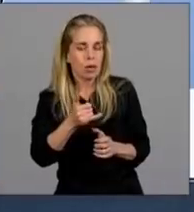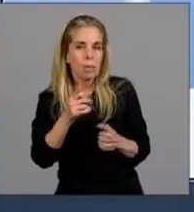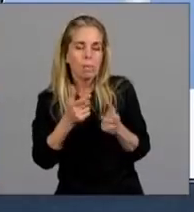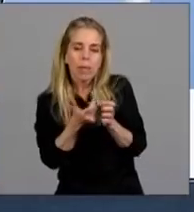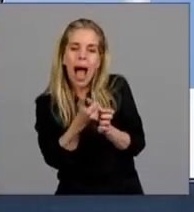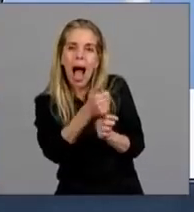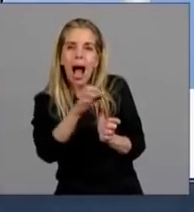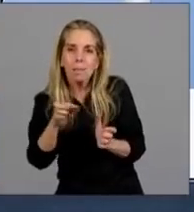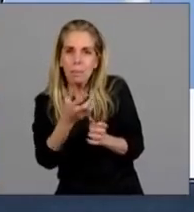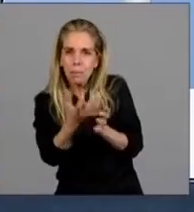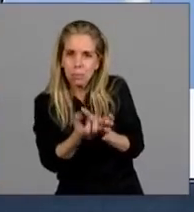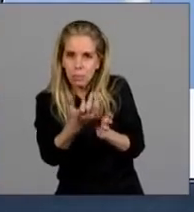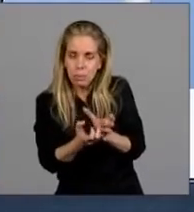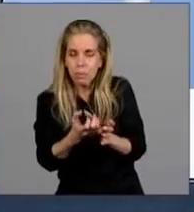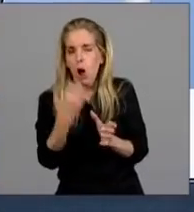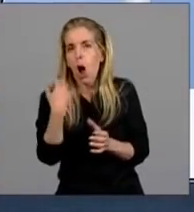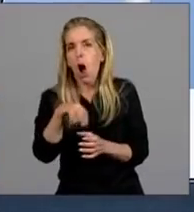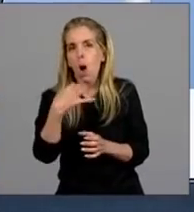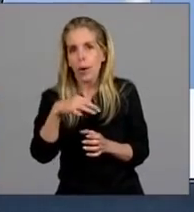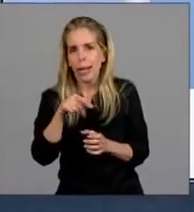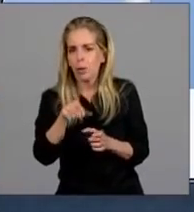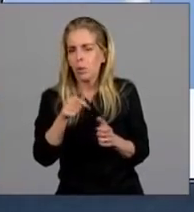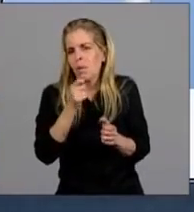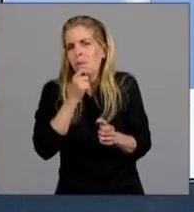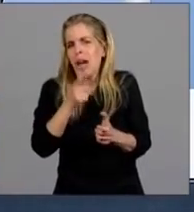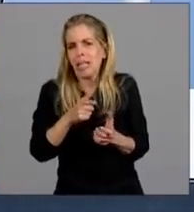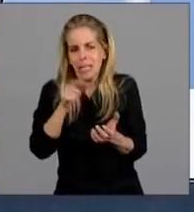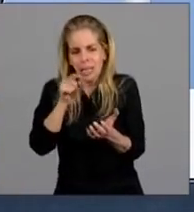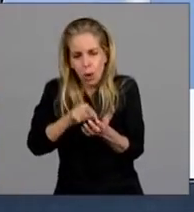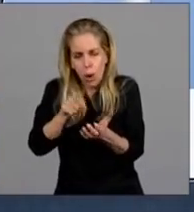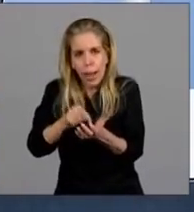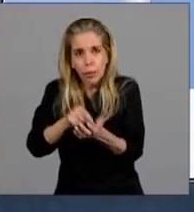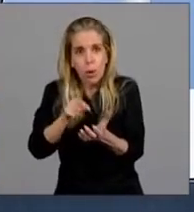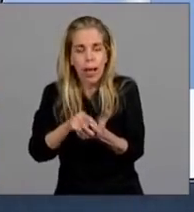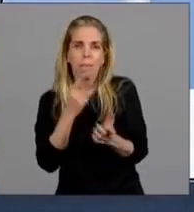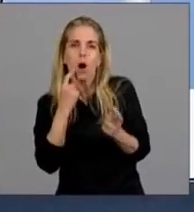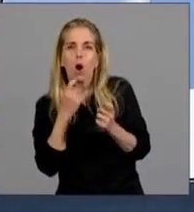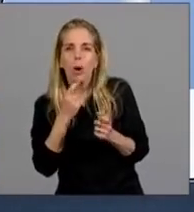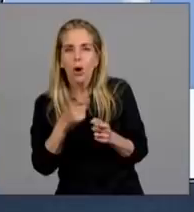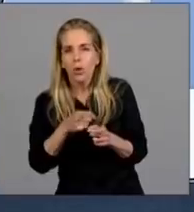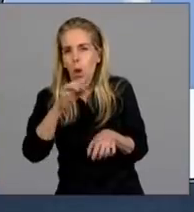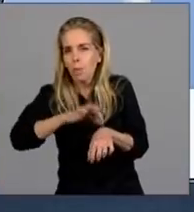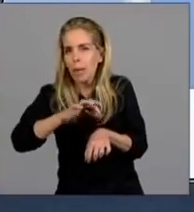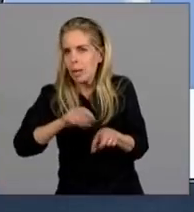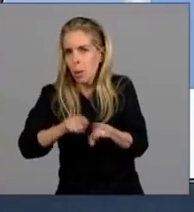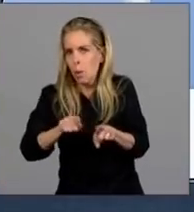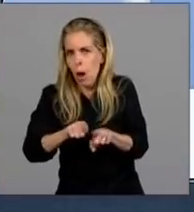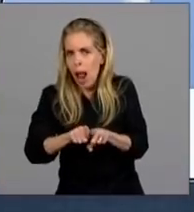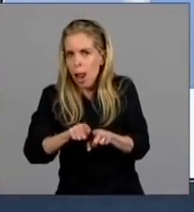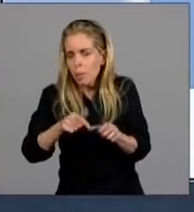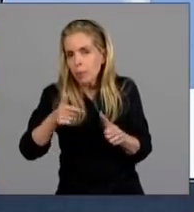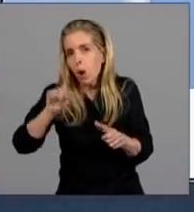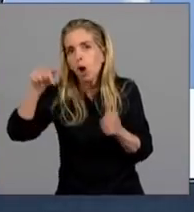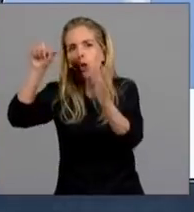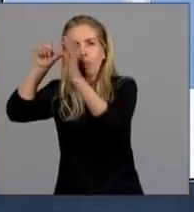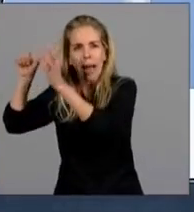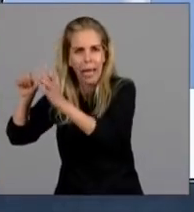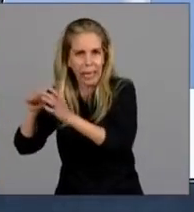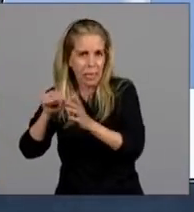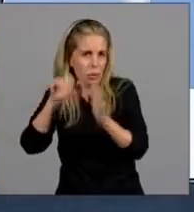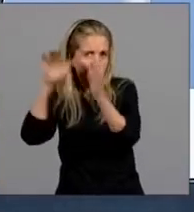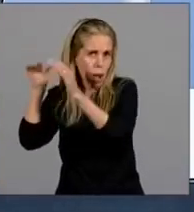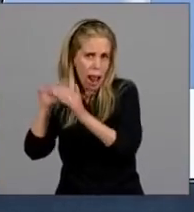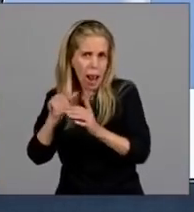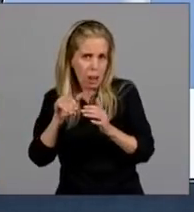simple, sencilla y útil para el seguimiento de la pandemia. Y así se ha hecho en muchísimas experiencias muy exitosas internacionales.